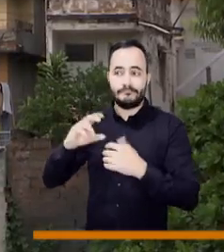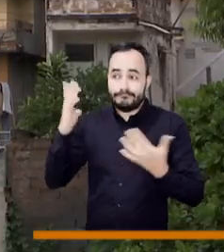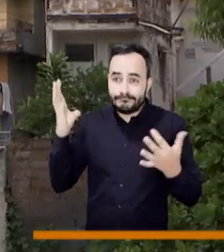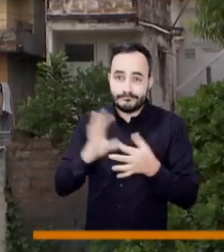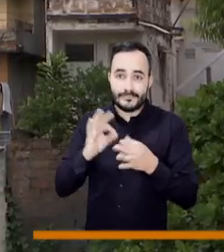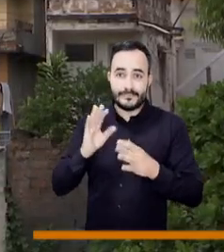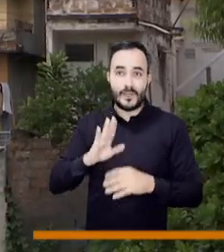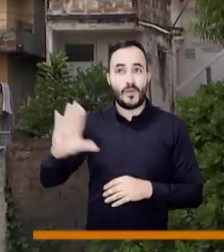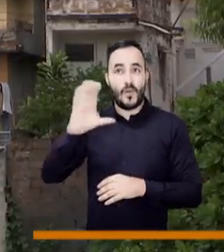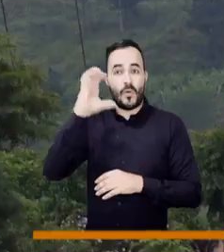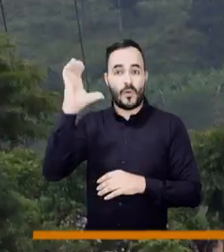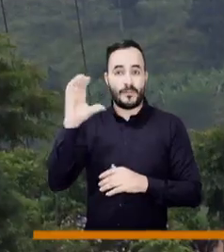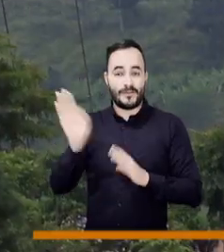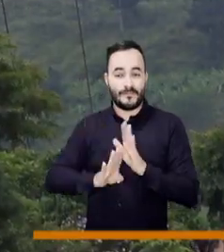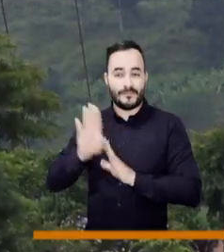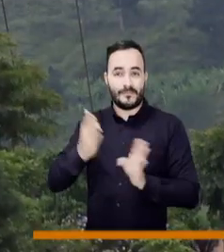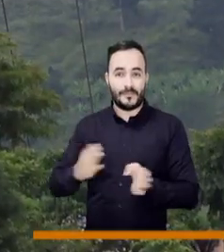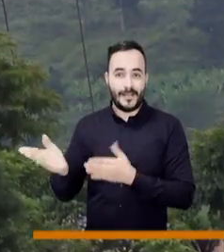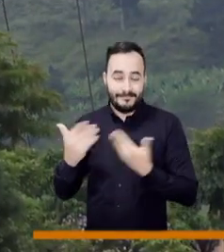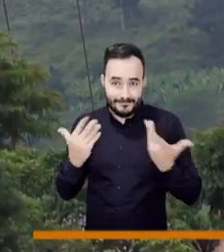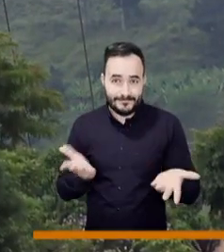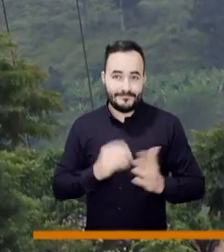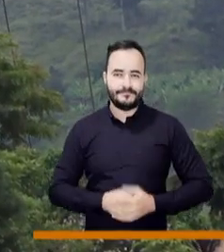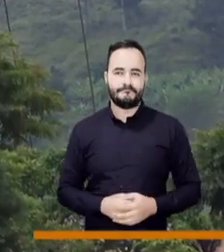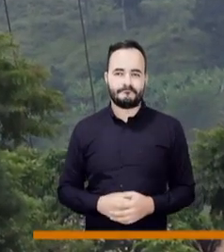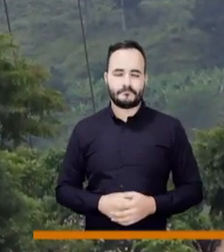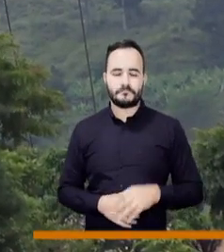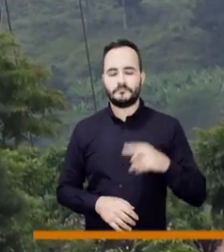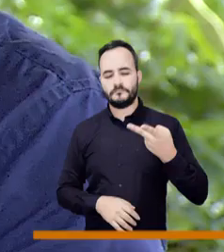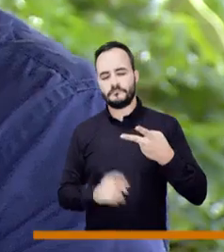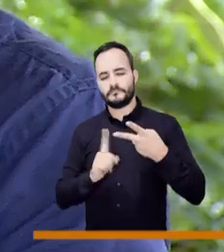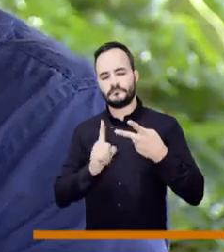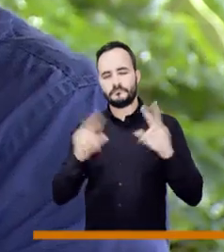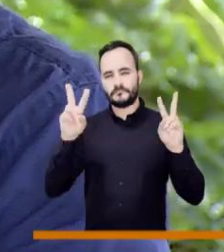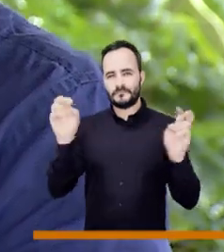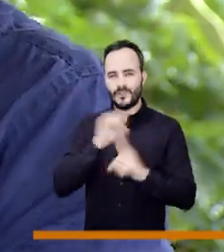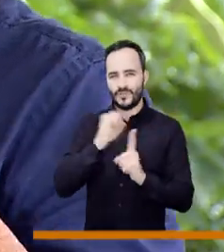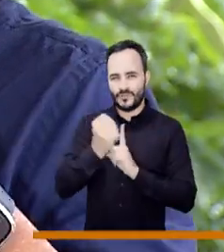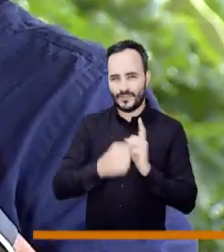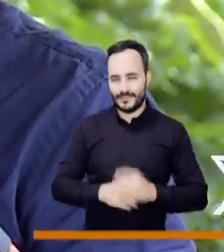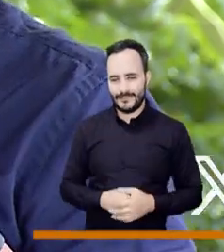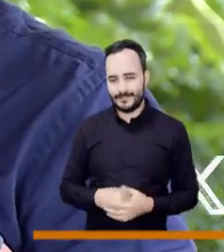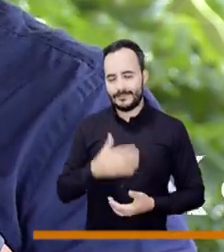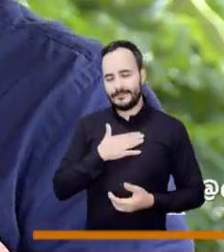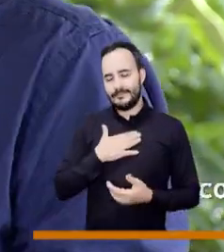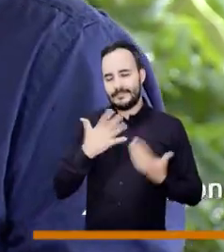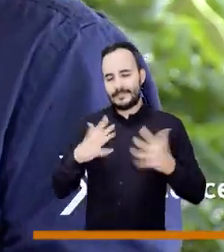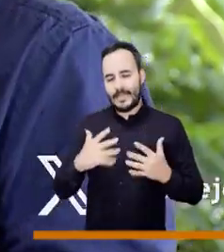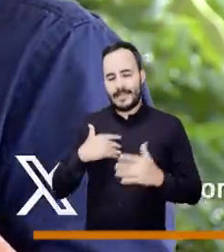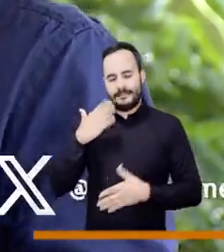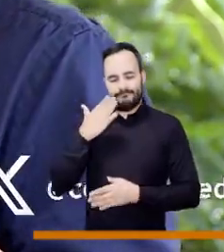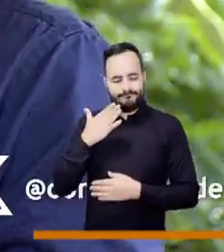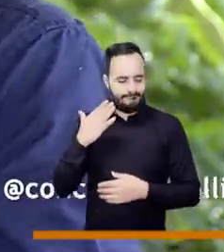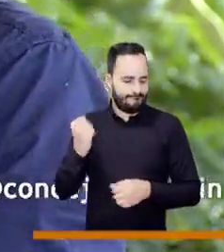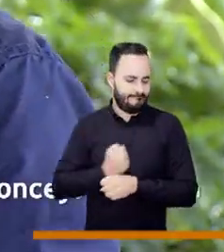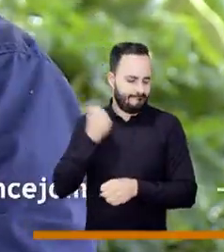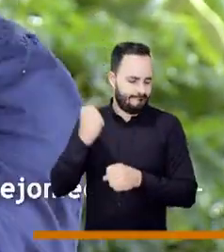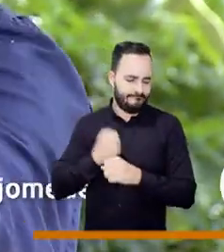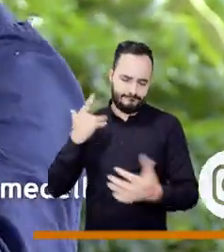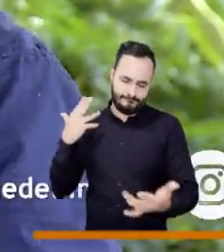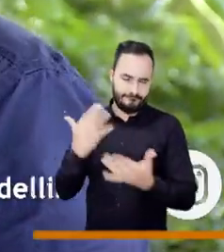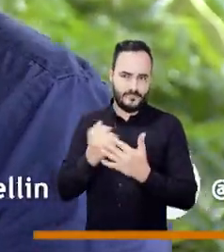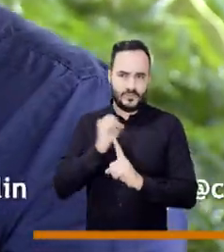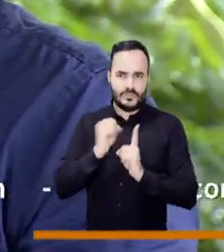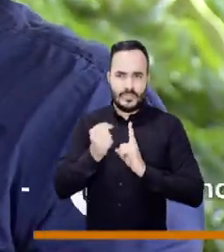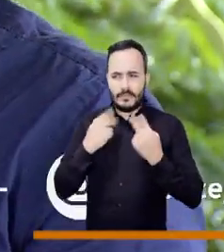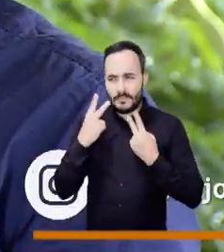desarrollo del país. Es decir, aquí hay un montón de cosas. El segundo tema, lo social. Yo, que he trabajado en lo social, esa ha